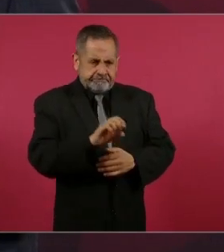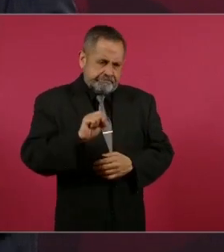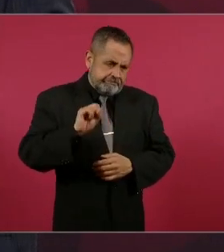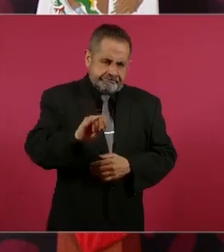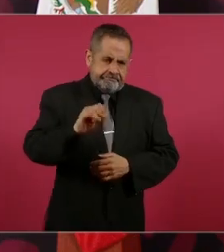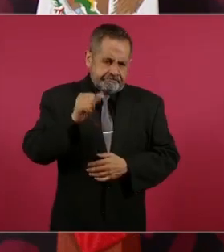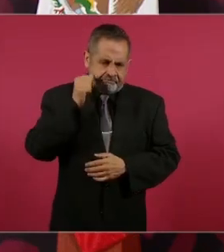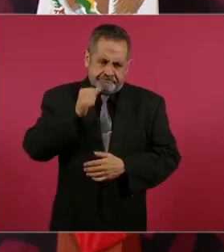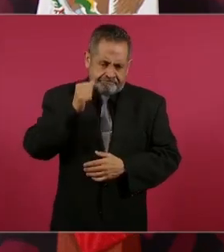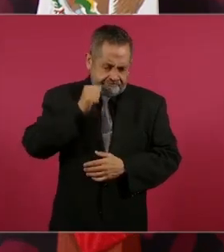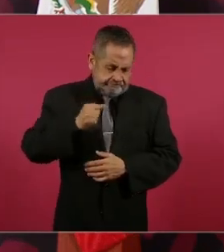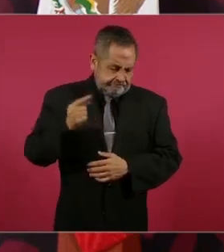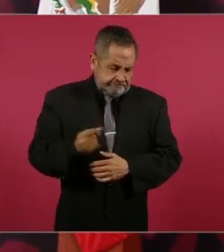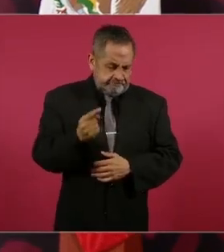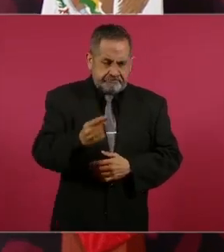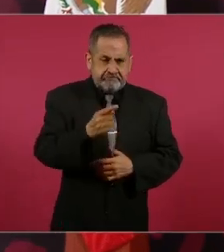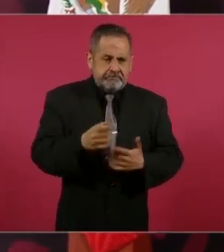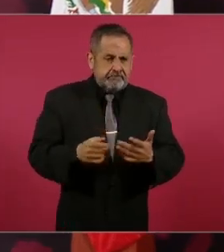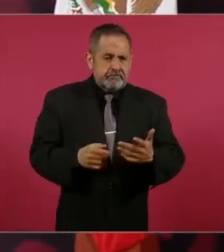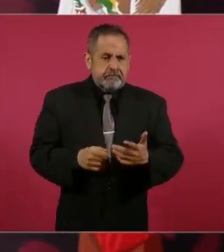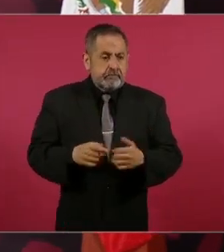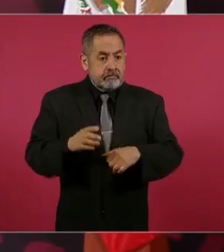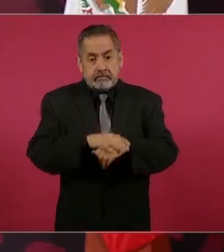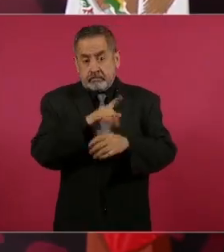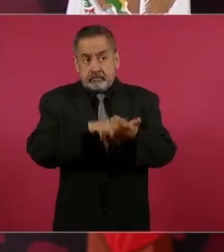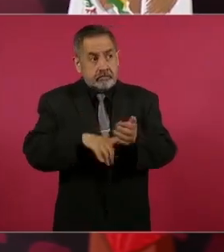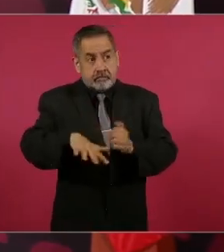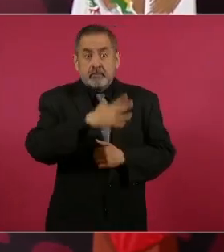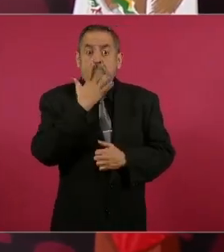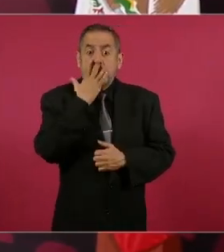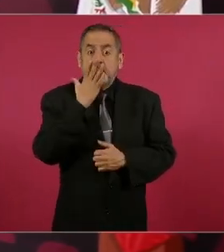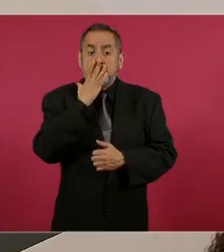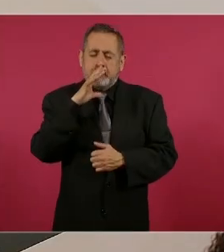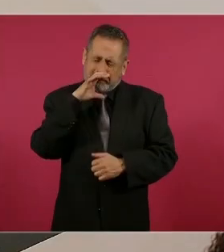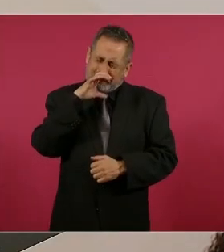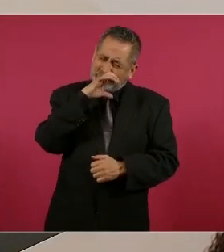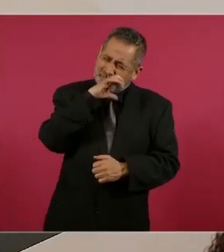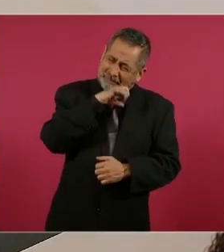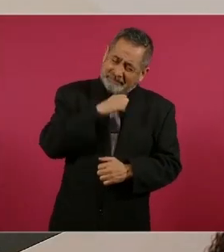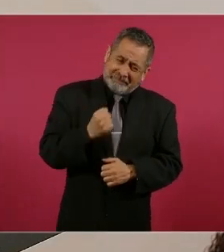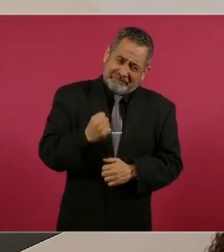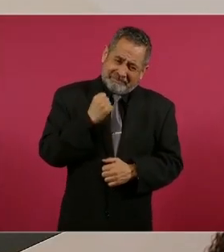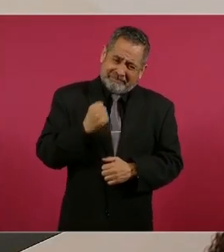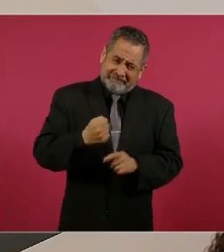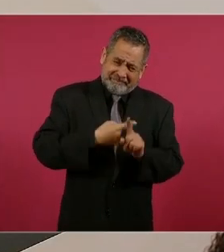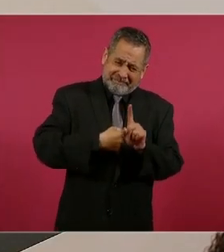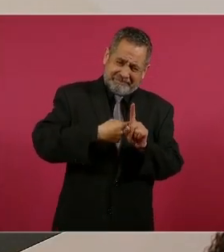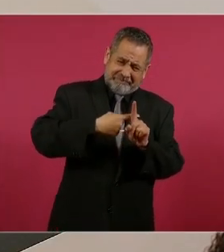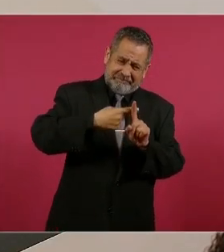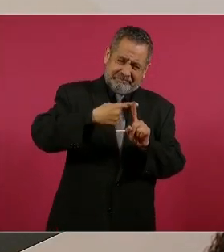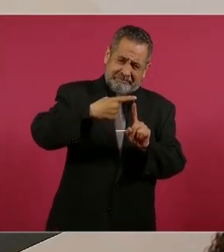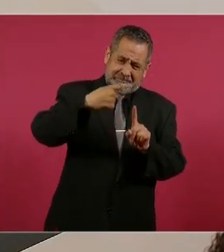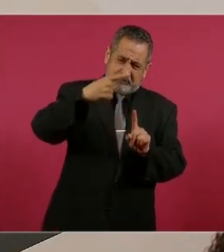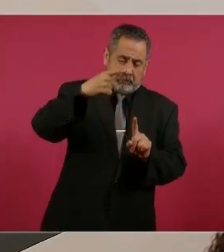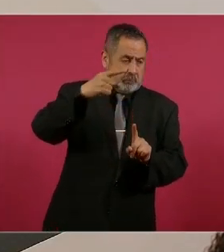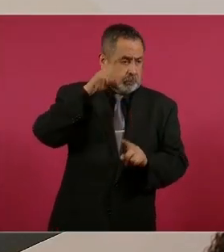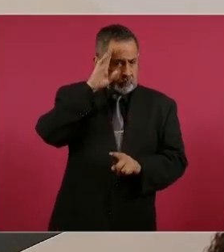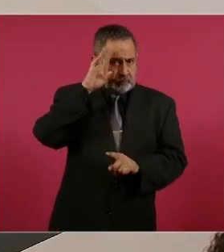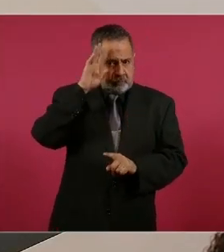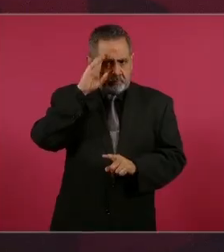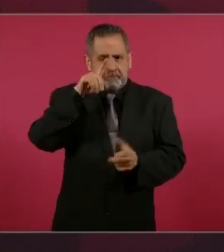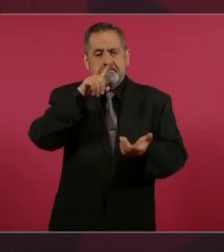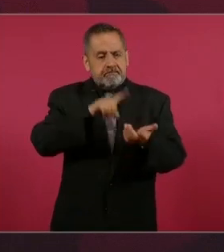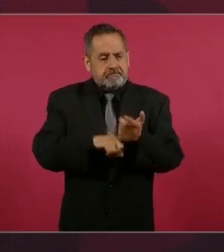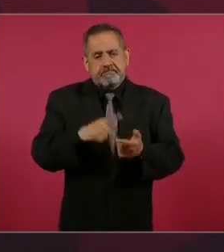por las altas temperaturas que padecen en Sonora y en otras partes, pues